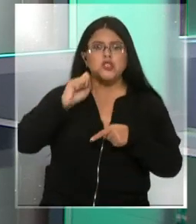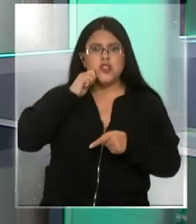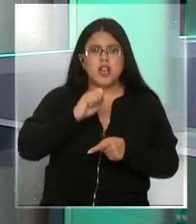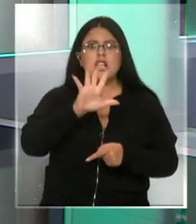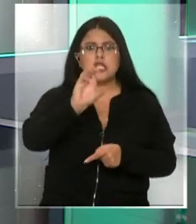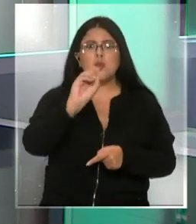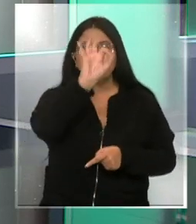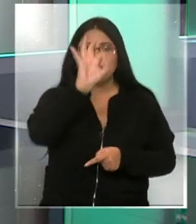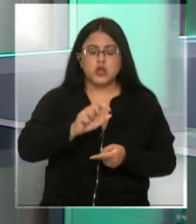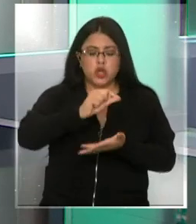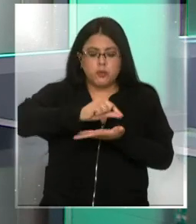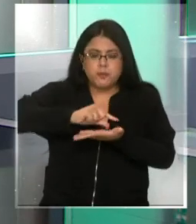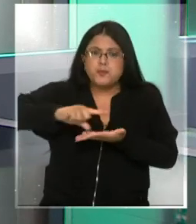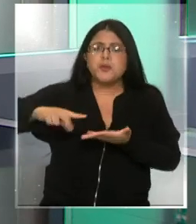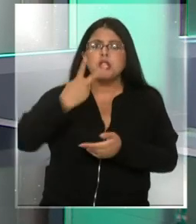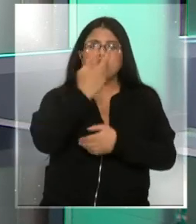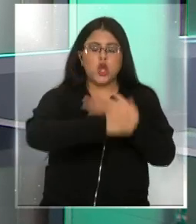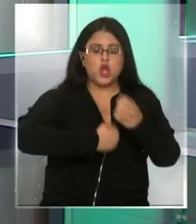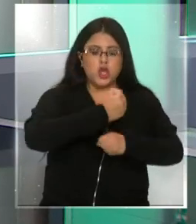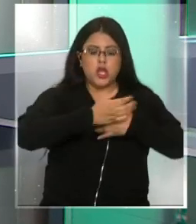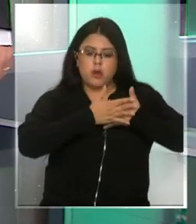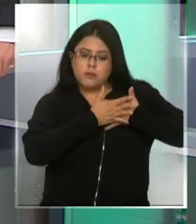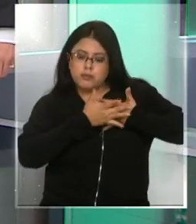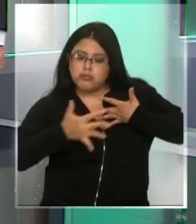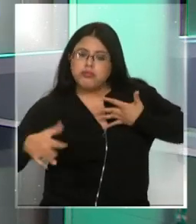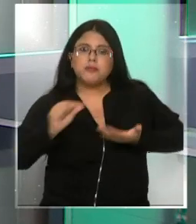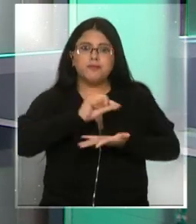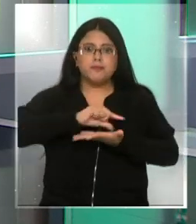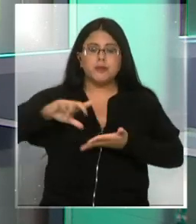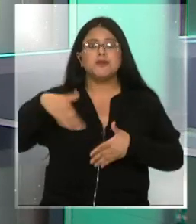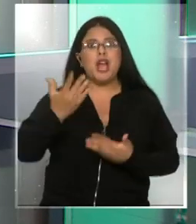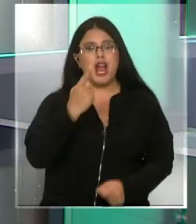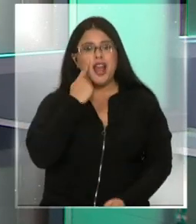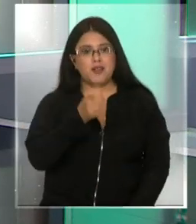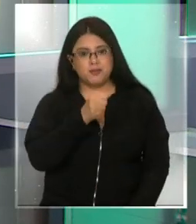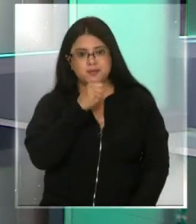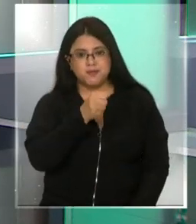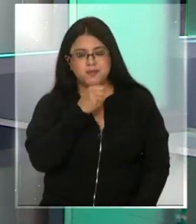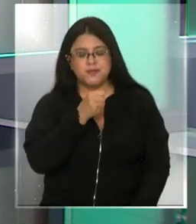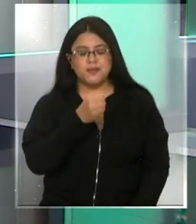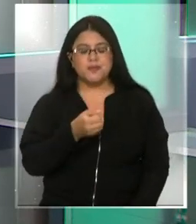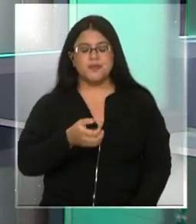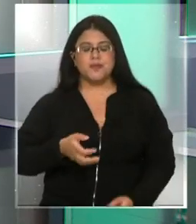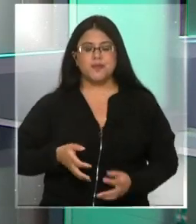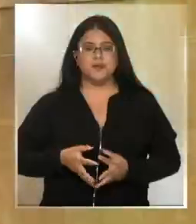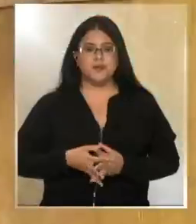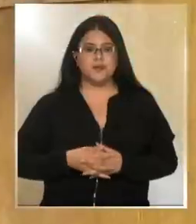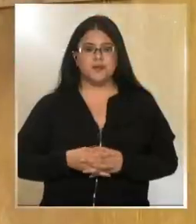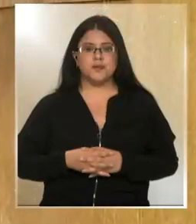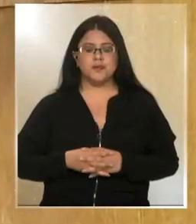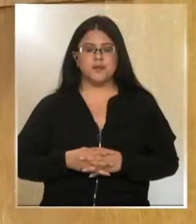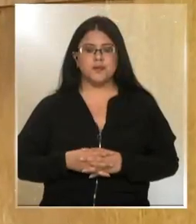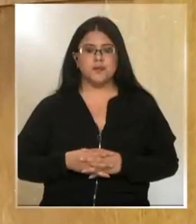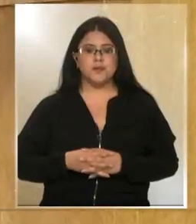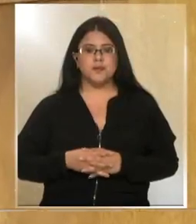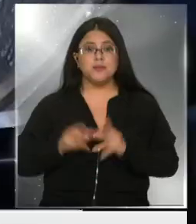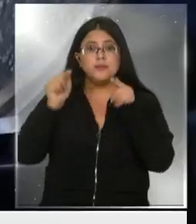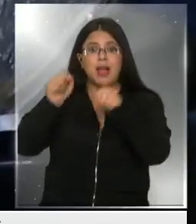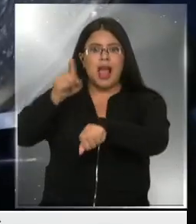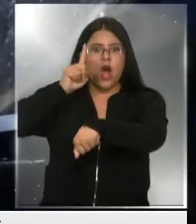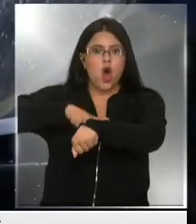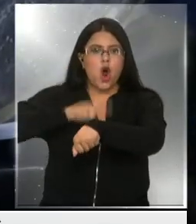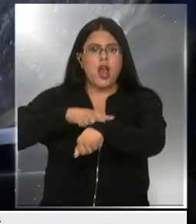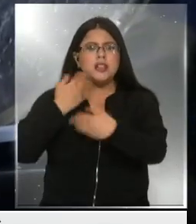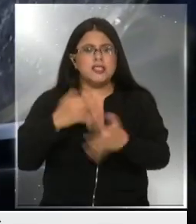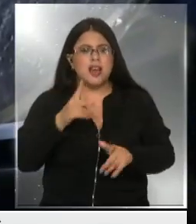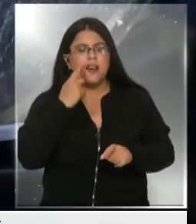en un 50% y lo harán de manera gradual a 2 años. Veamos detalles en la nota de María Belén Pujadas. Esa era la hora,